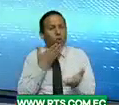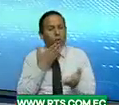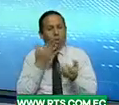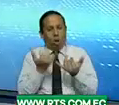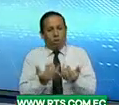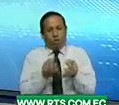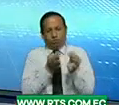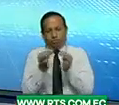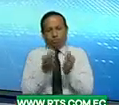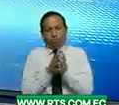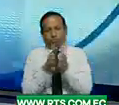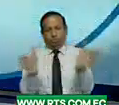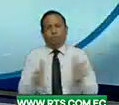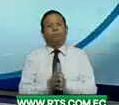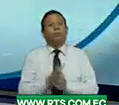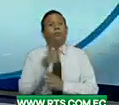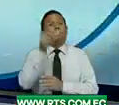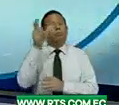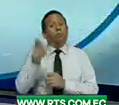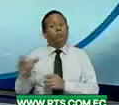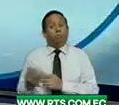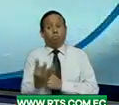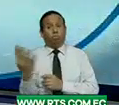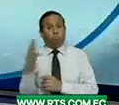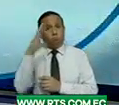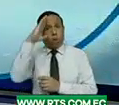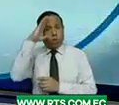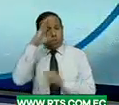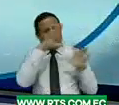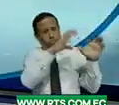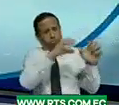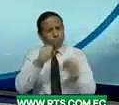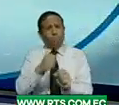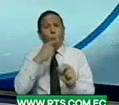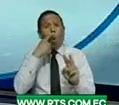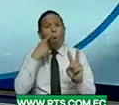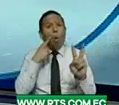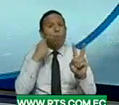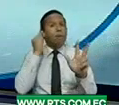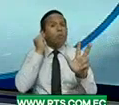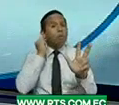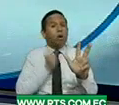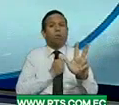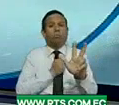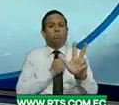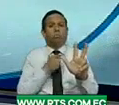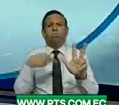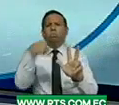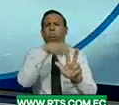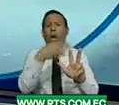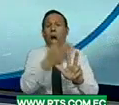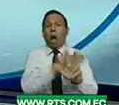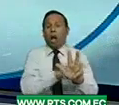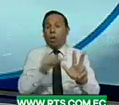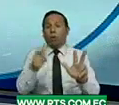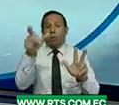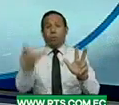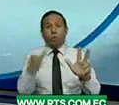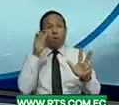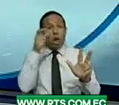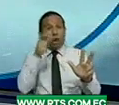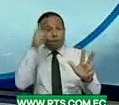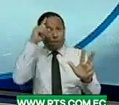La policía detuvo en Guayaquil a dos hombres y una mujer implicados en el secuestro de un funcionario de la Fiscalía de Guayas, quien